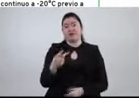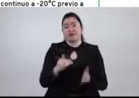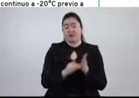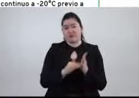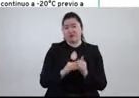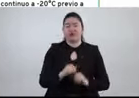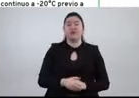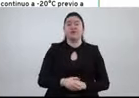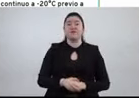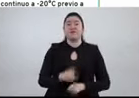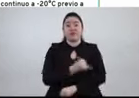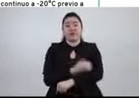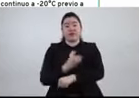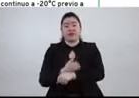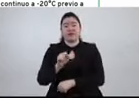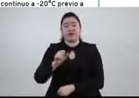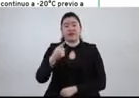232.277, Iztacalco